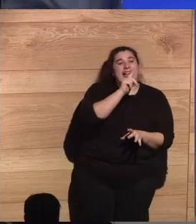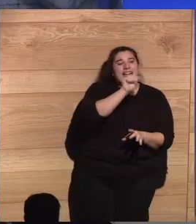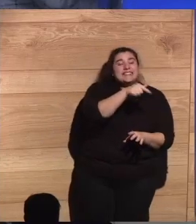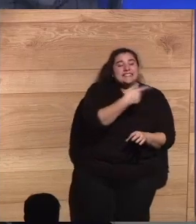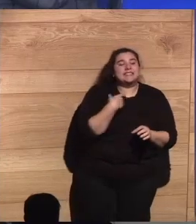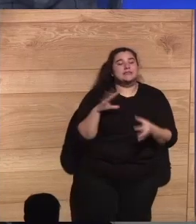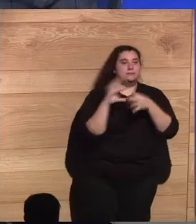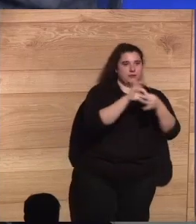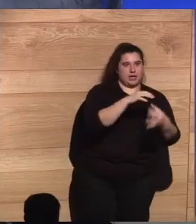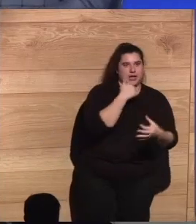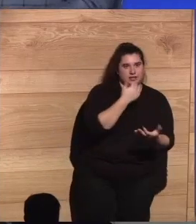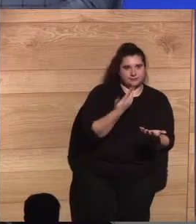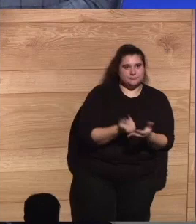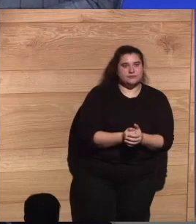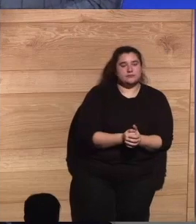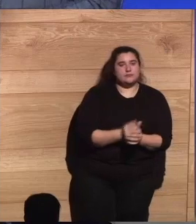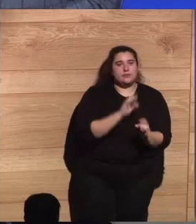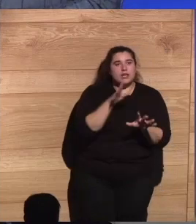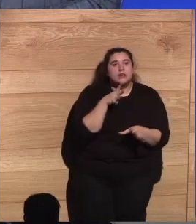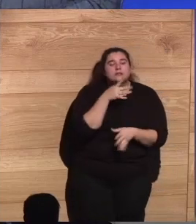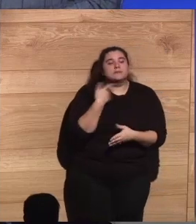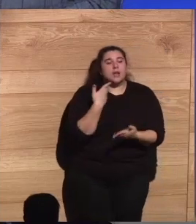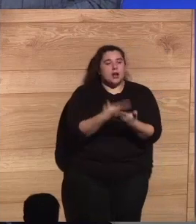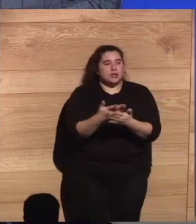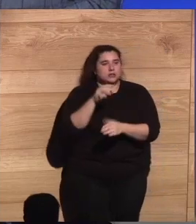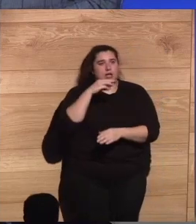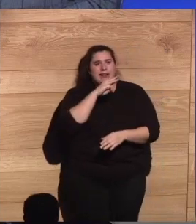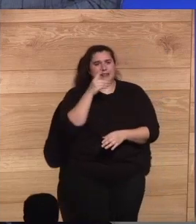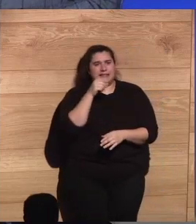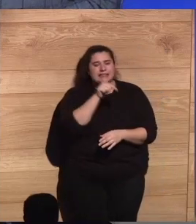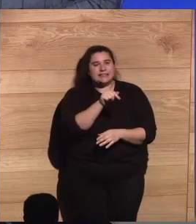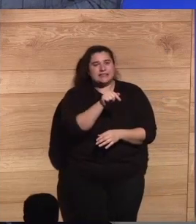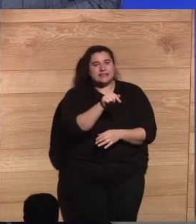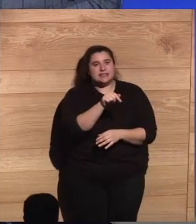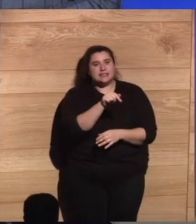y con lo que veía Dagiliev en lo que le había propuesto, ¿no? Sí, sí.